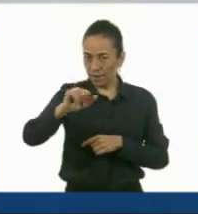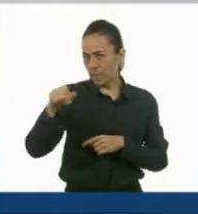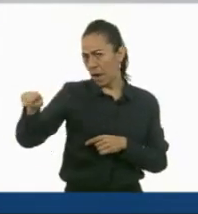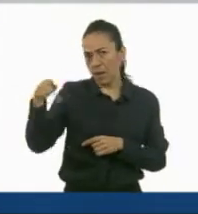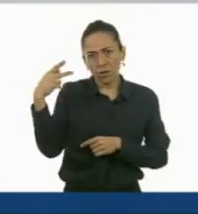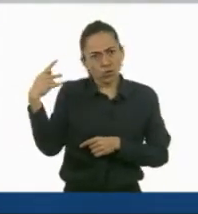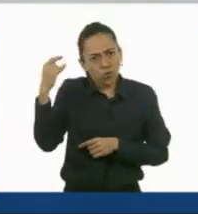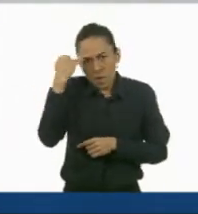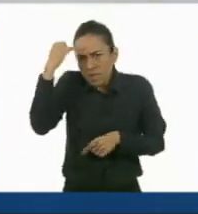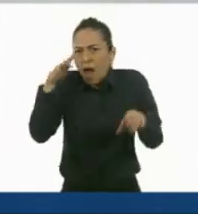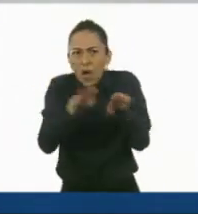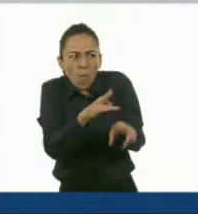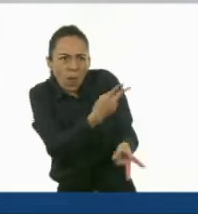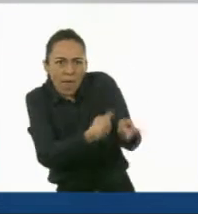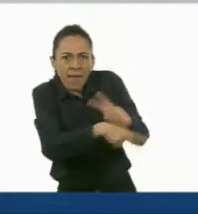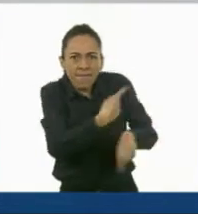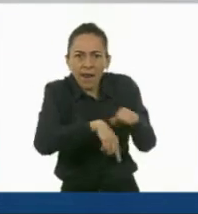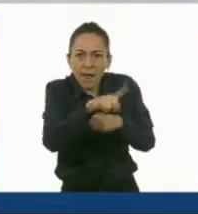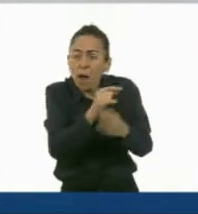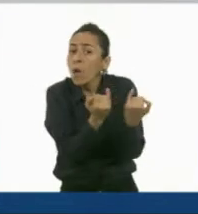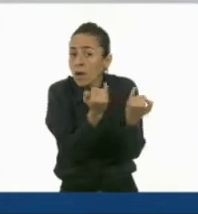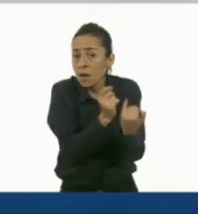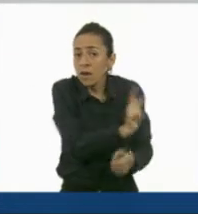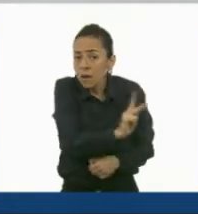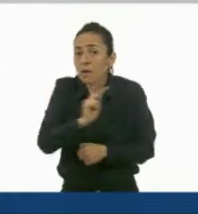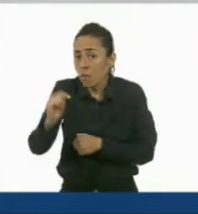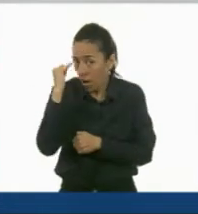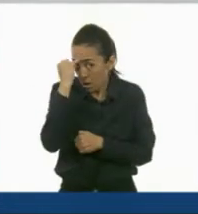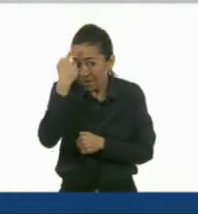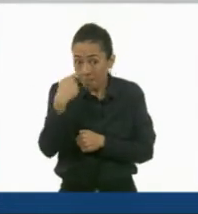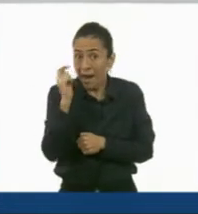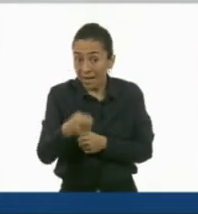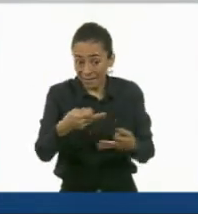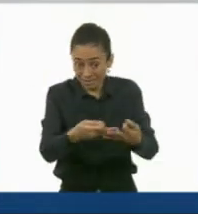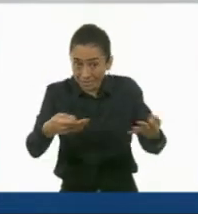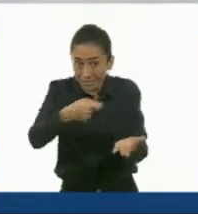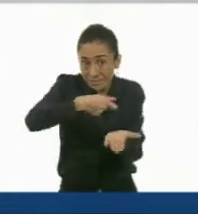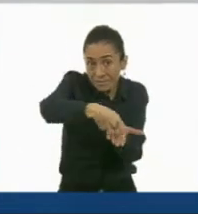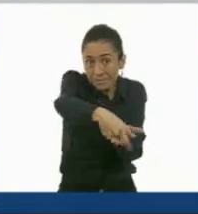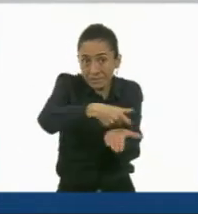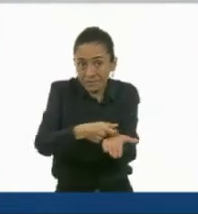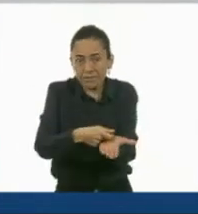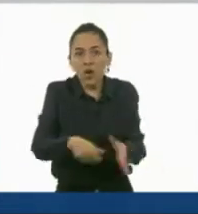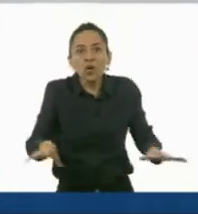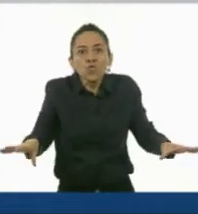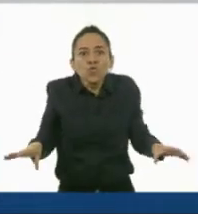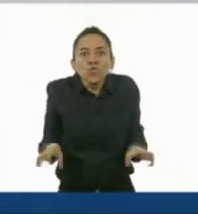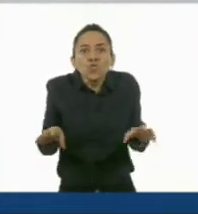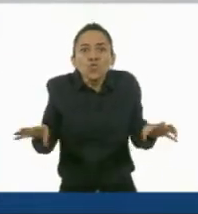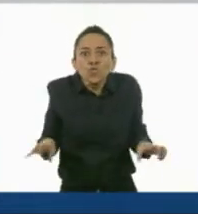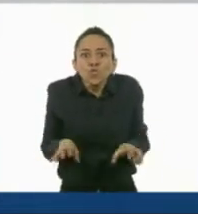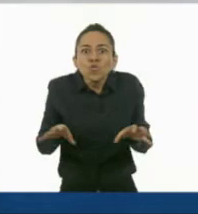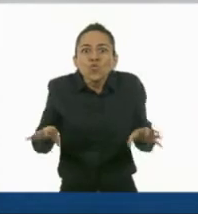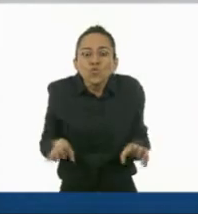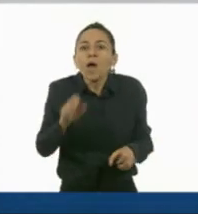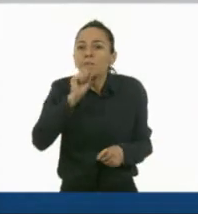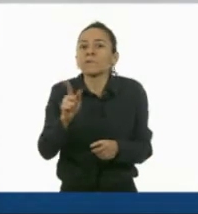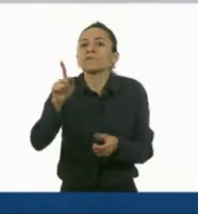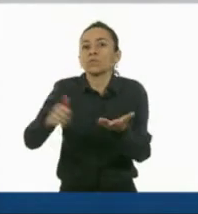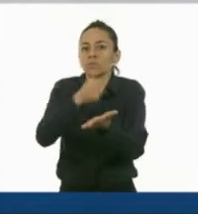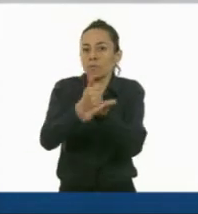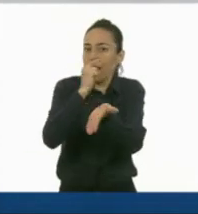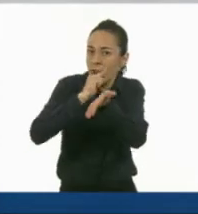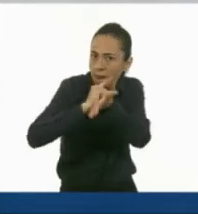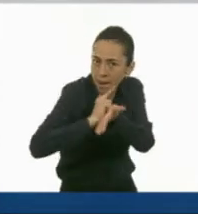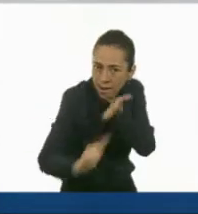India, para poder abastecer sus cultivos de agua, para poder tener ciudades limpias y poder crear sistemas de drenaje